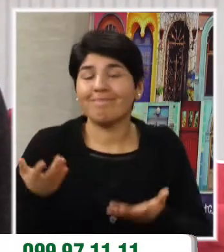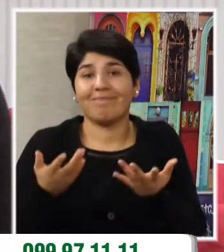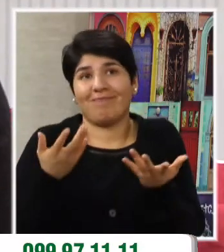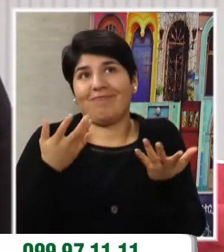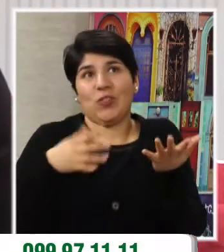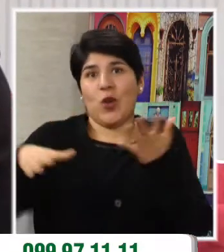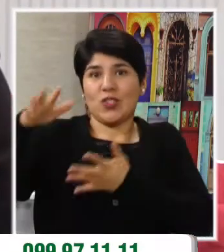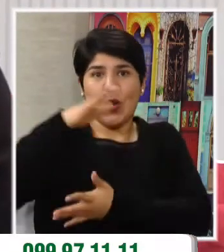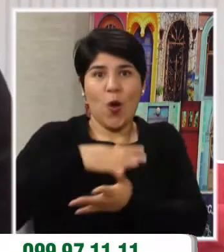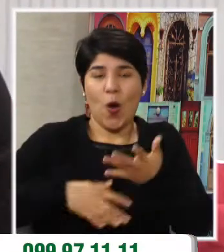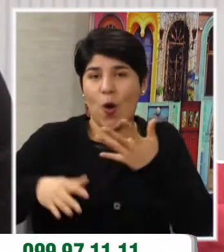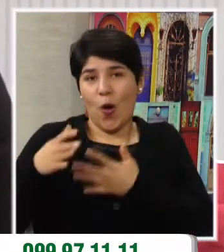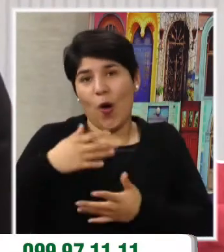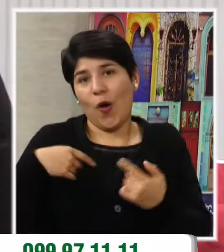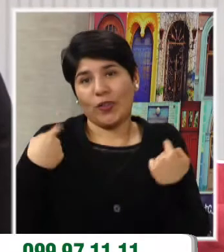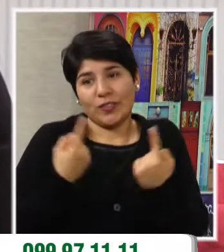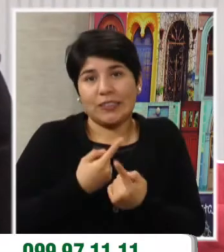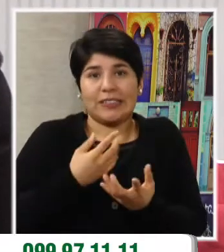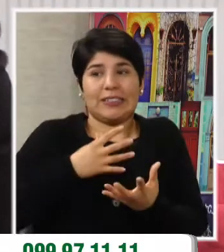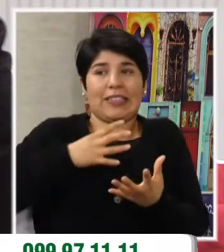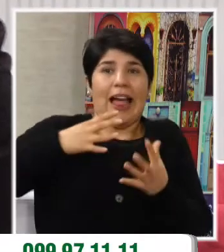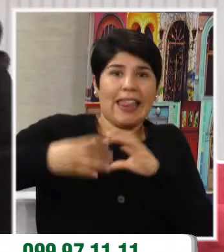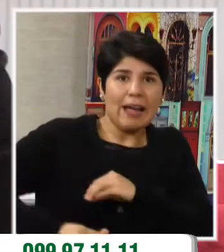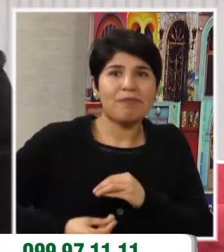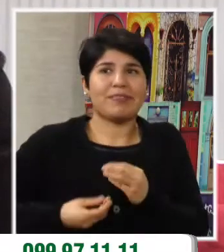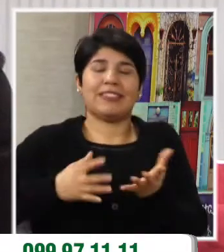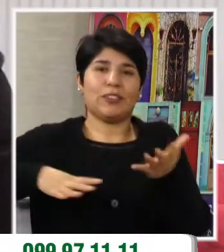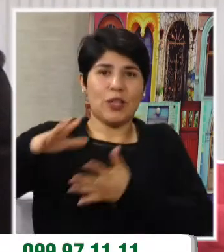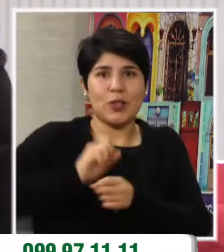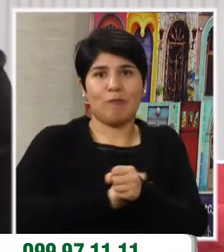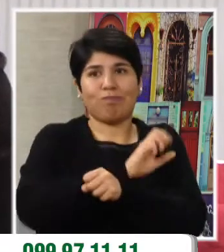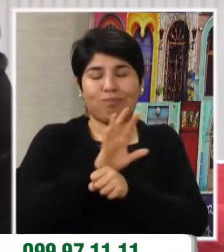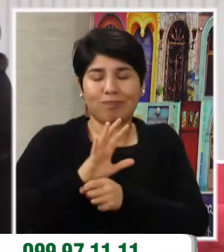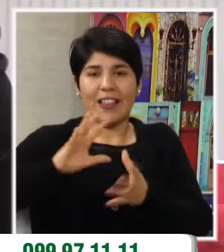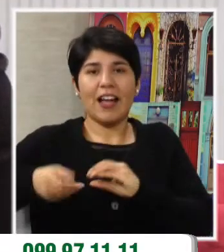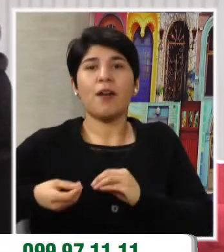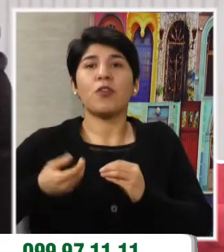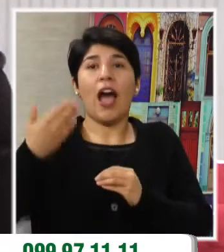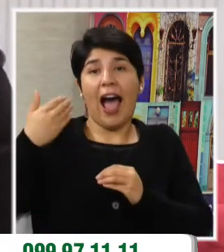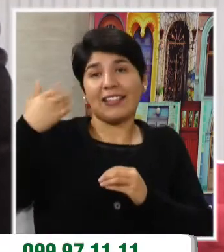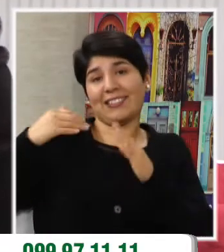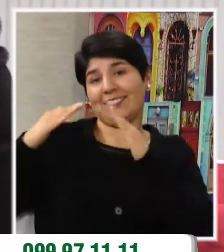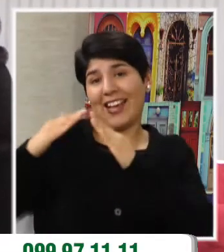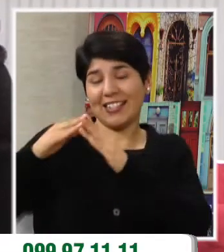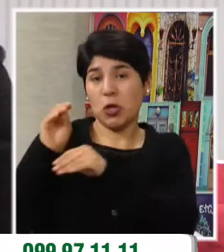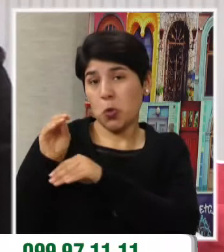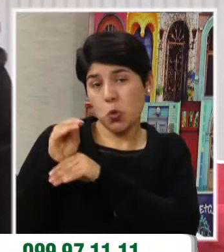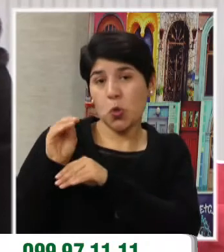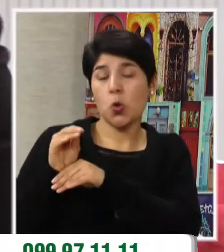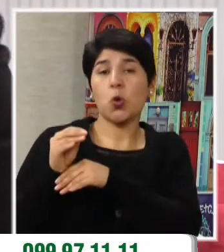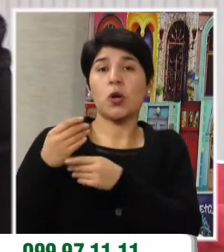esto que no estamos nos hemos tenido que ajustar la pandemia que funcionaba en la casa de la cultura la